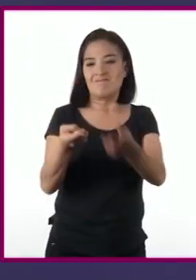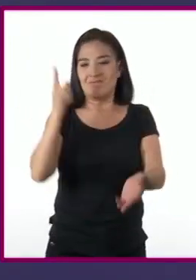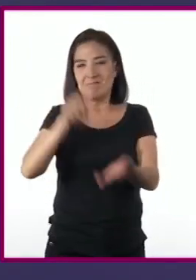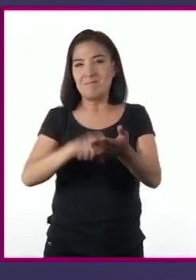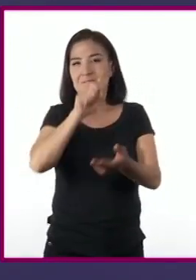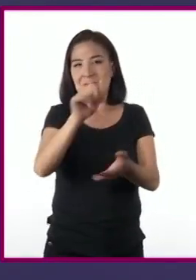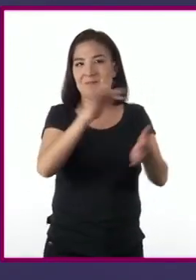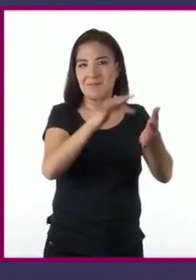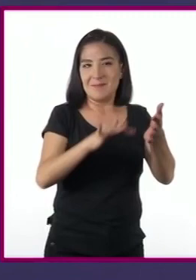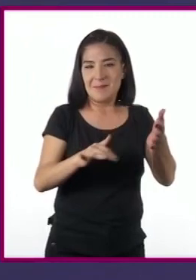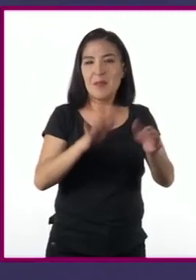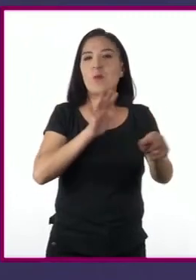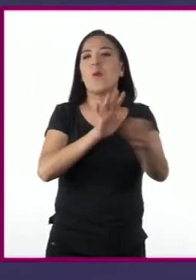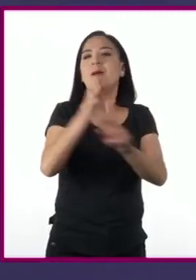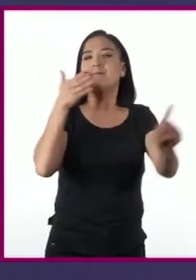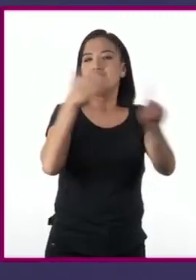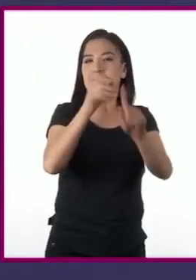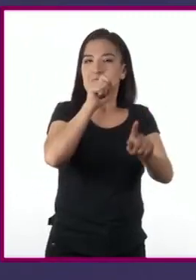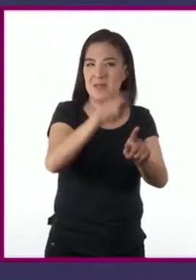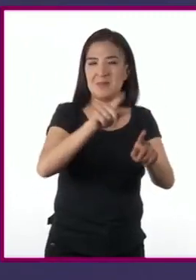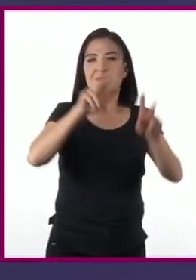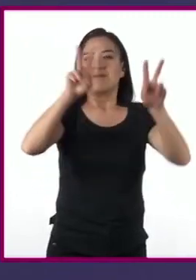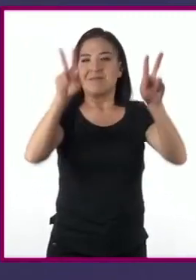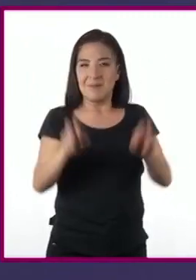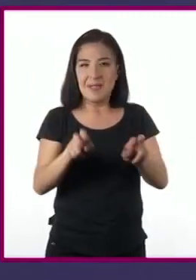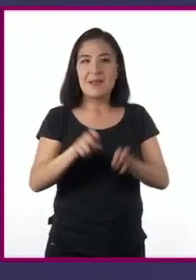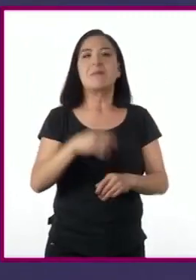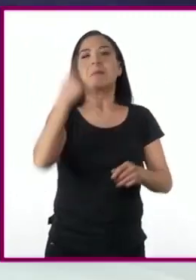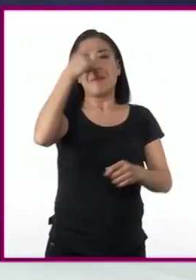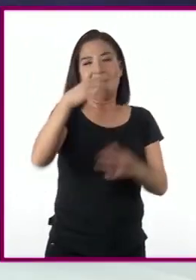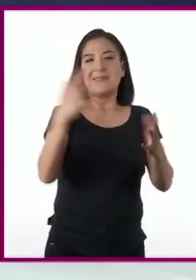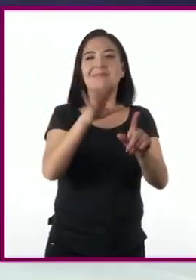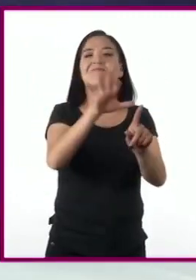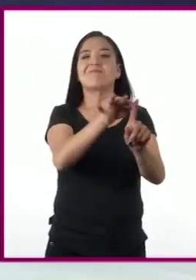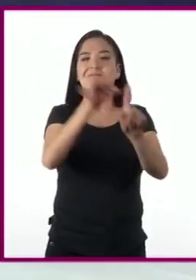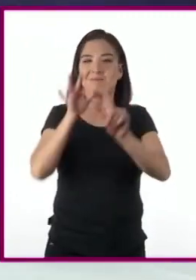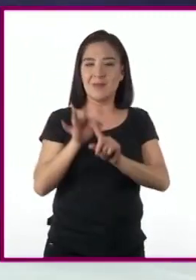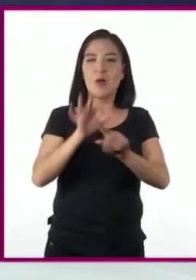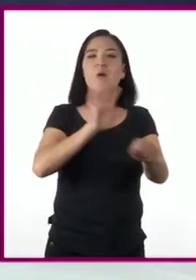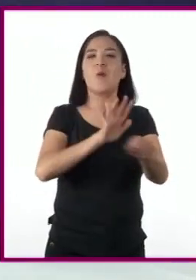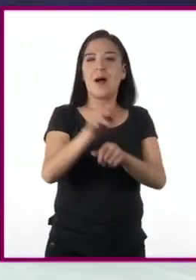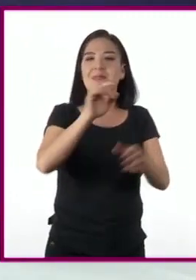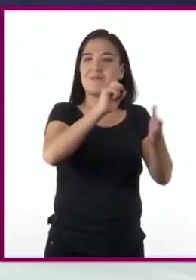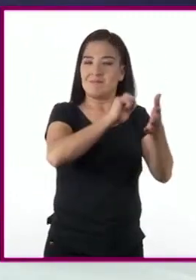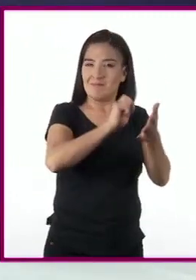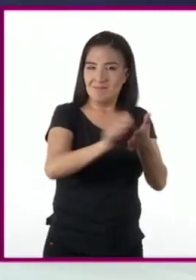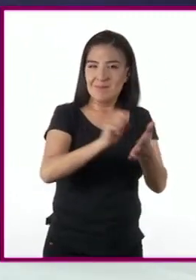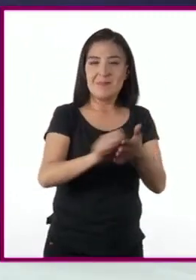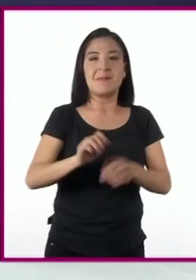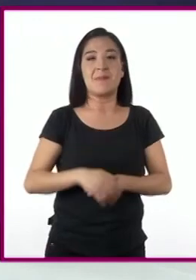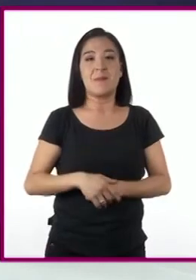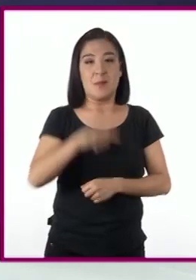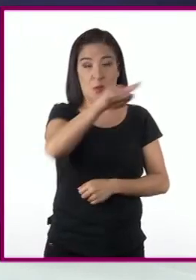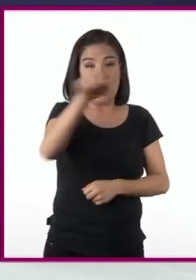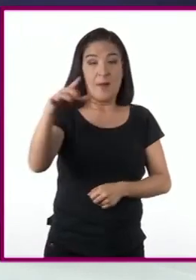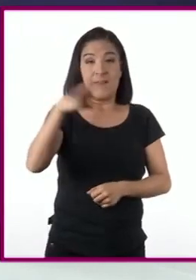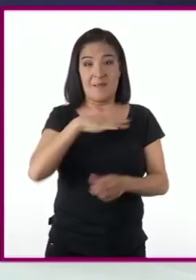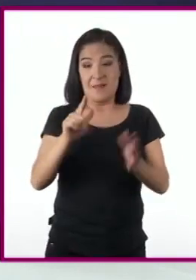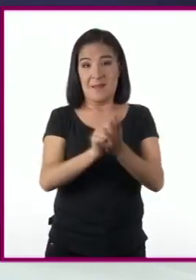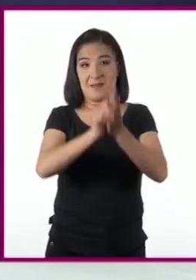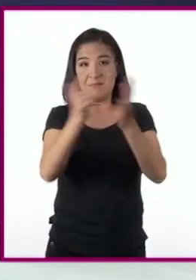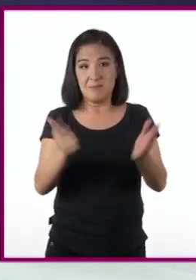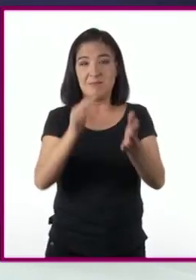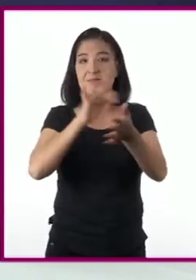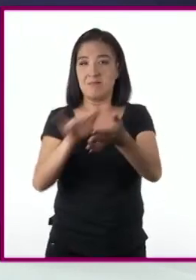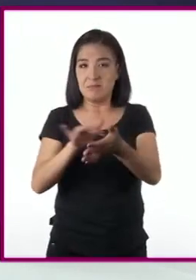textos de un mismo tema para obtener datos concretos. Si cuentan con sus libros de texto,